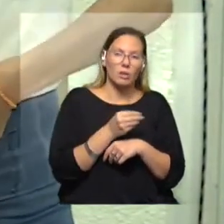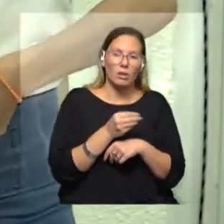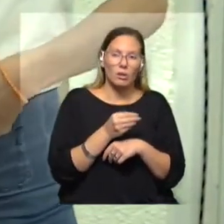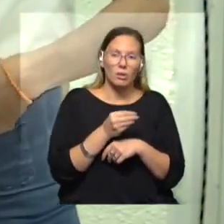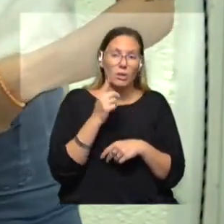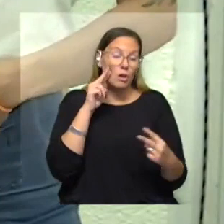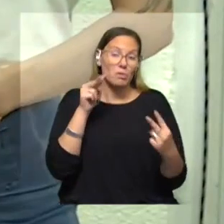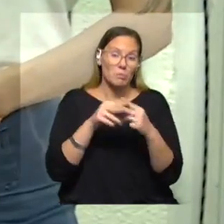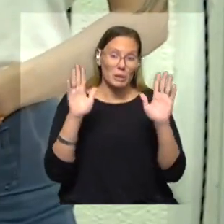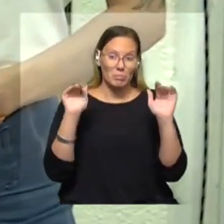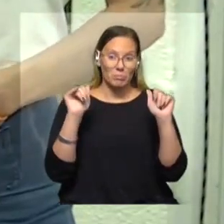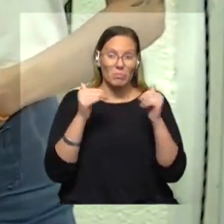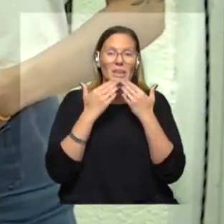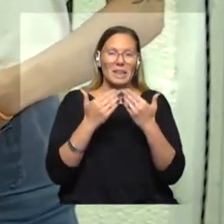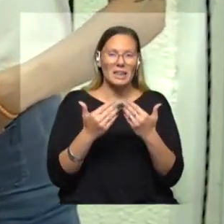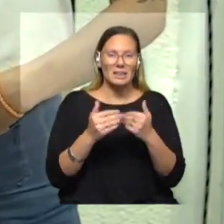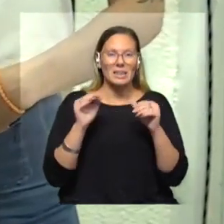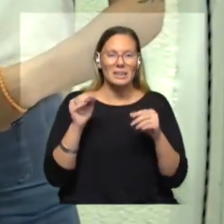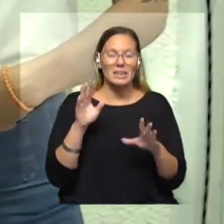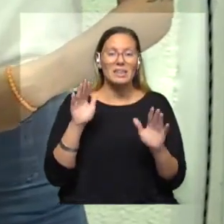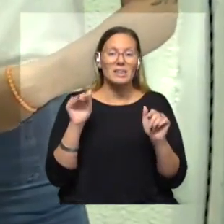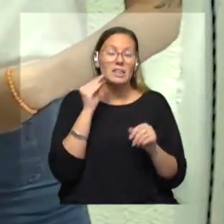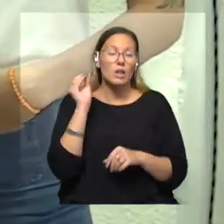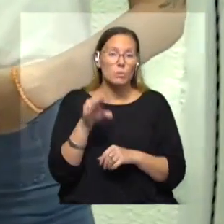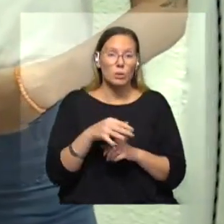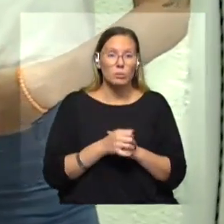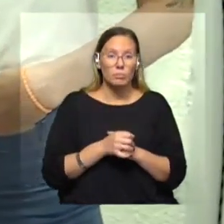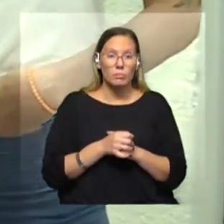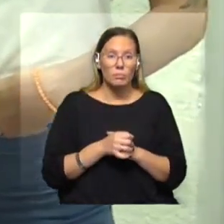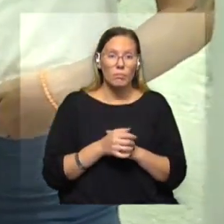estamos viendo. Gracias, saludo para ellos también. Bueno,